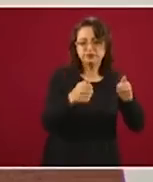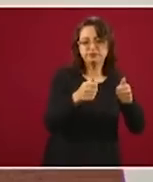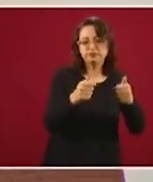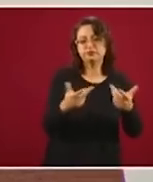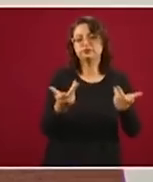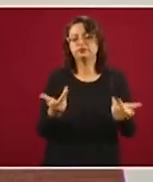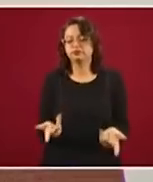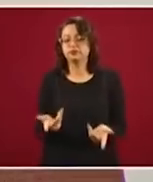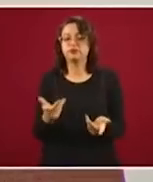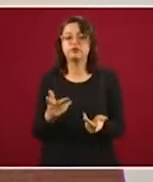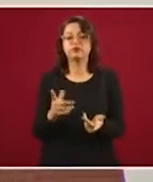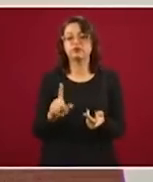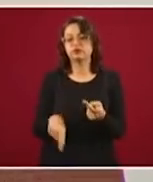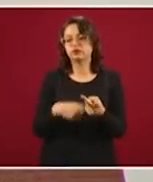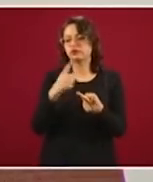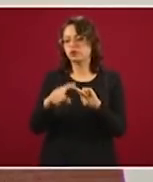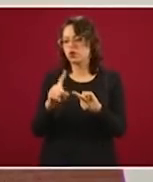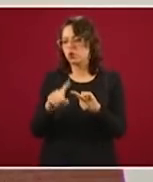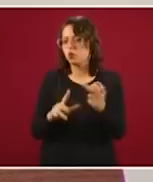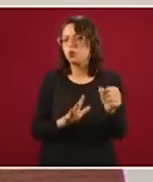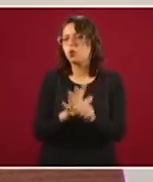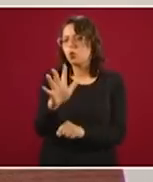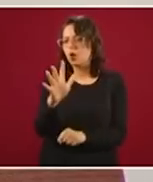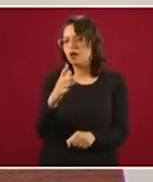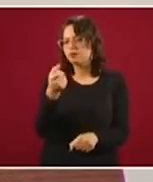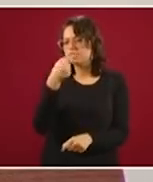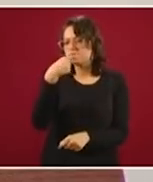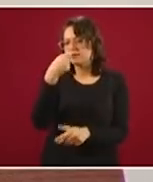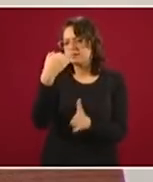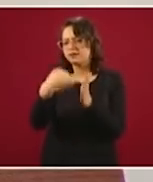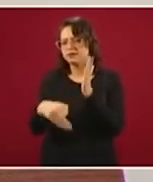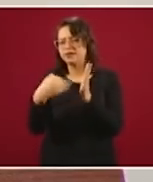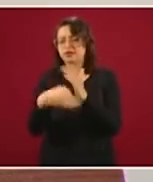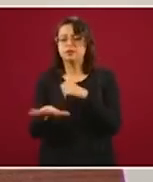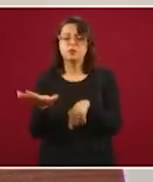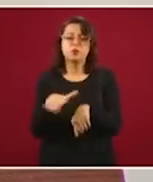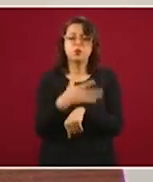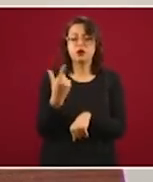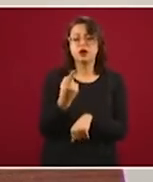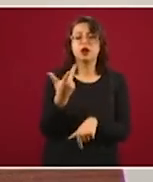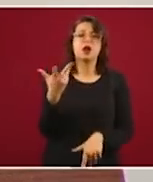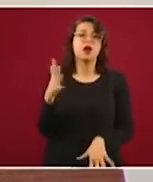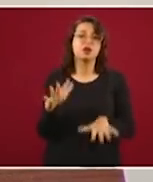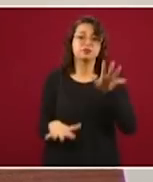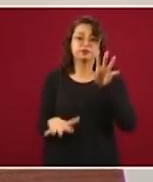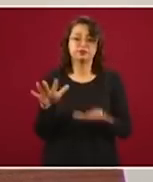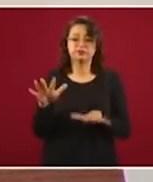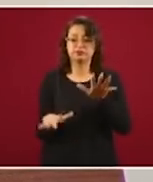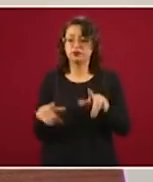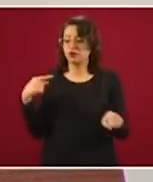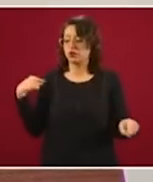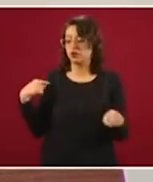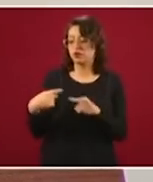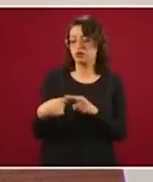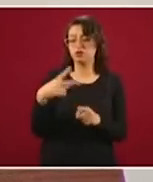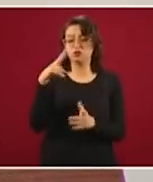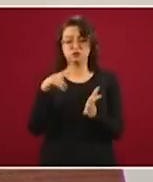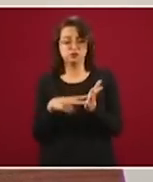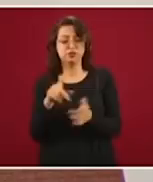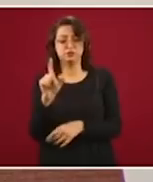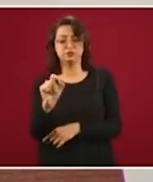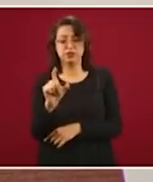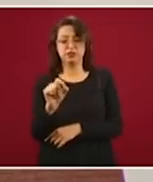Segundo, ¿de qué medicamentos estamos hablando? Porque simplemente durante lo que va de este 2020, el IMSS